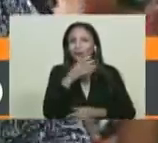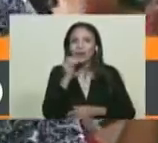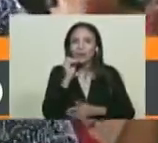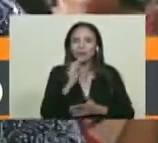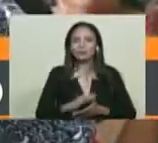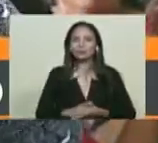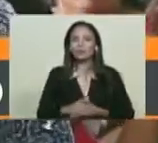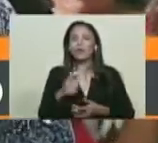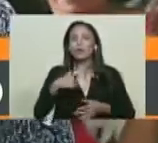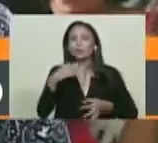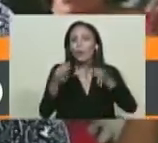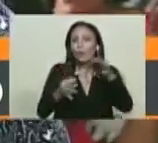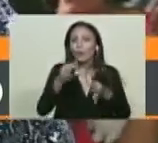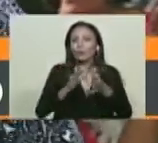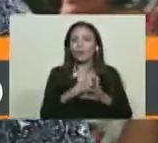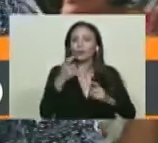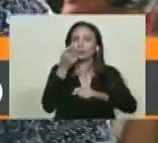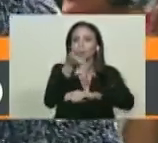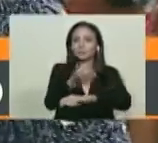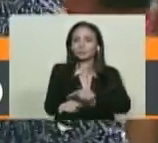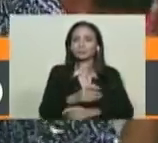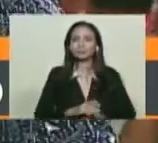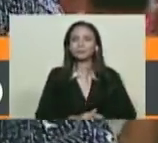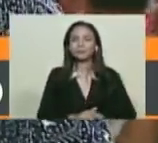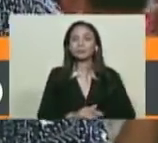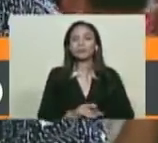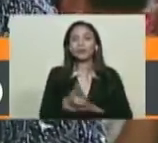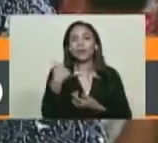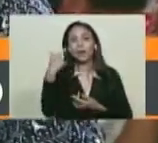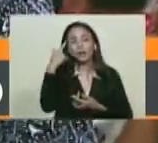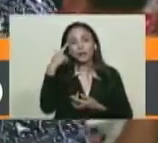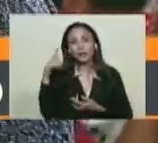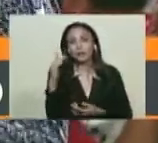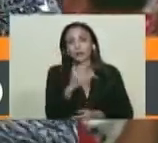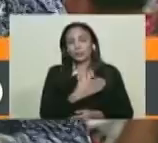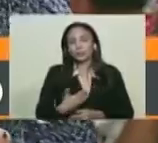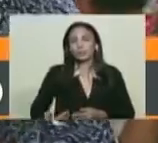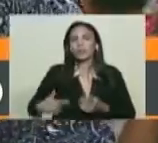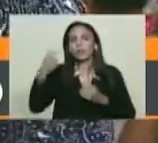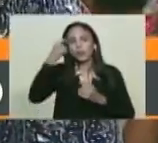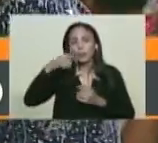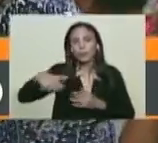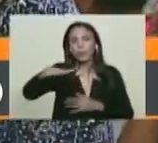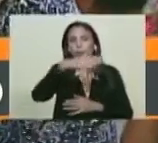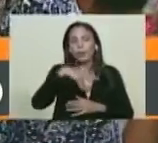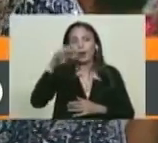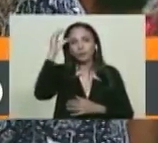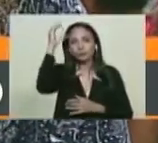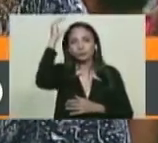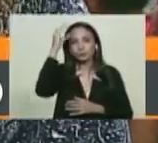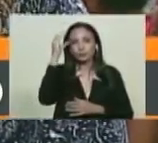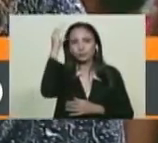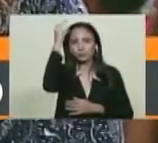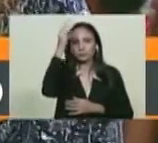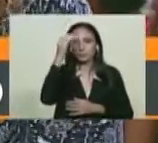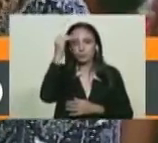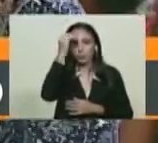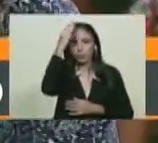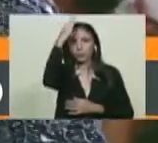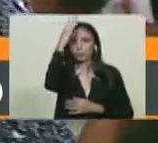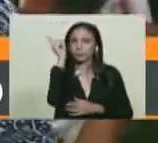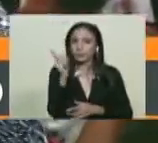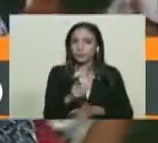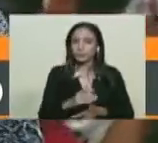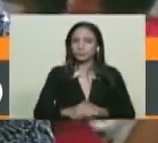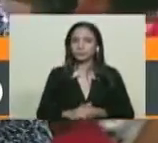Jovencitica me gradué de abogada. Bueno, presidente, yo creo que este pueblo ha adquirido mucha conciencia. Por